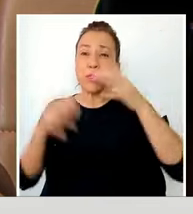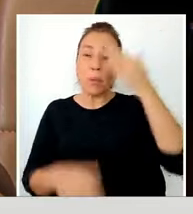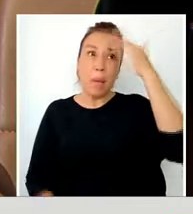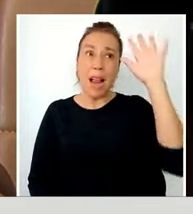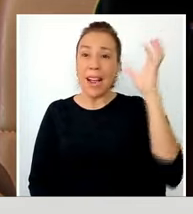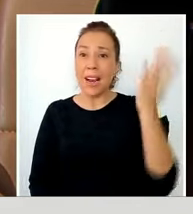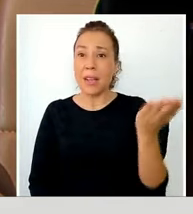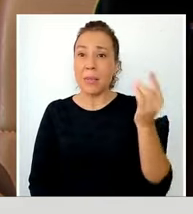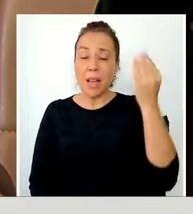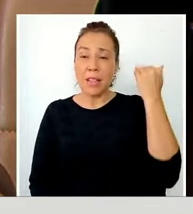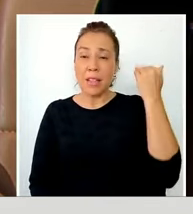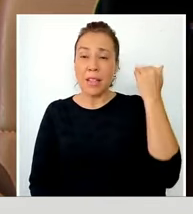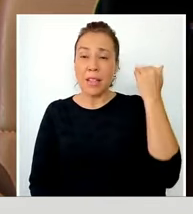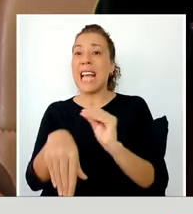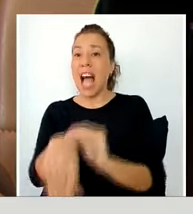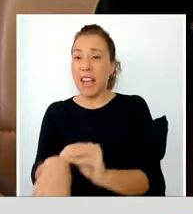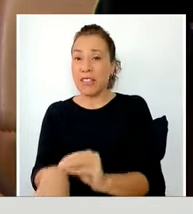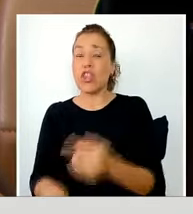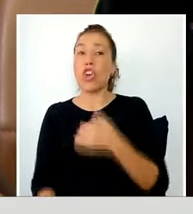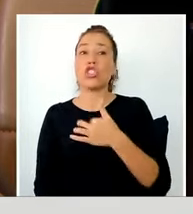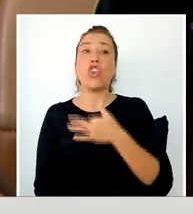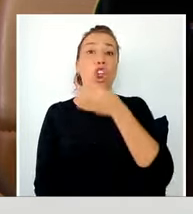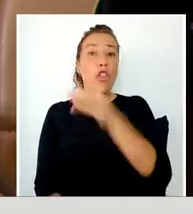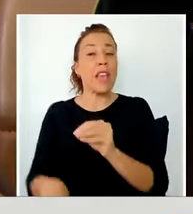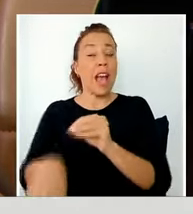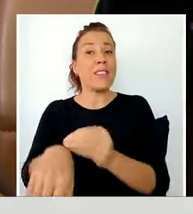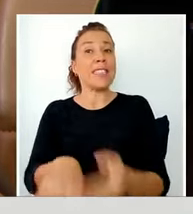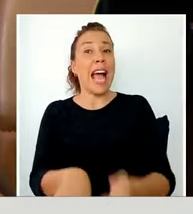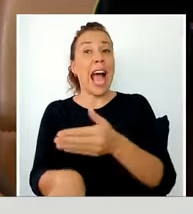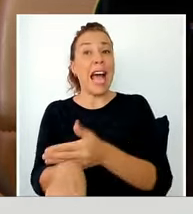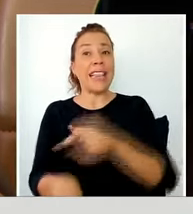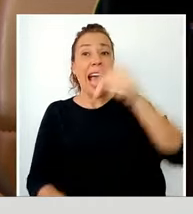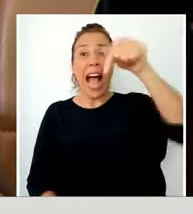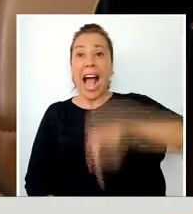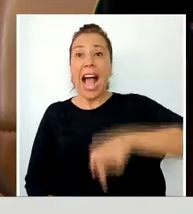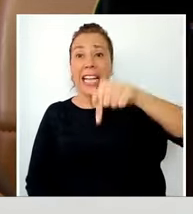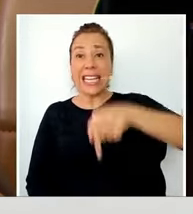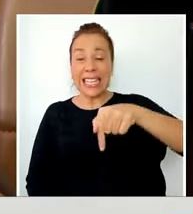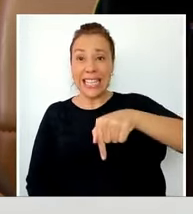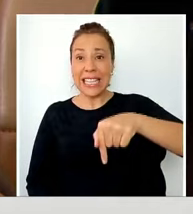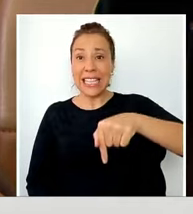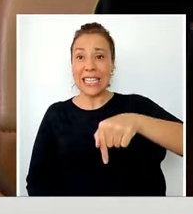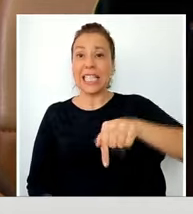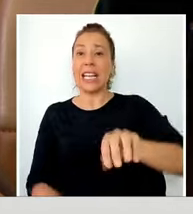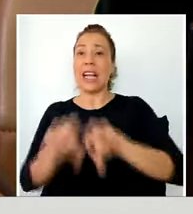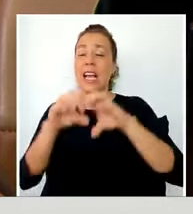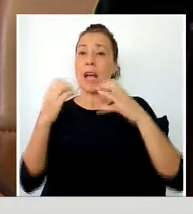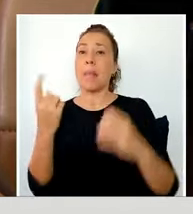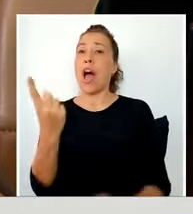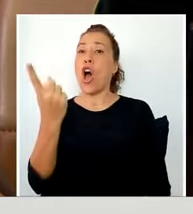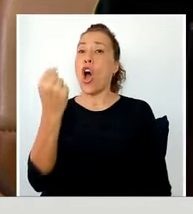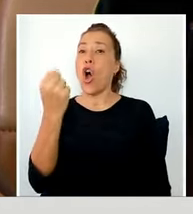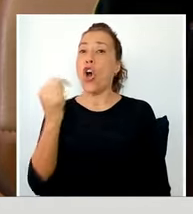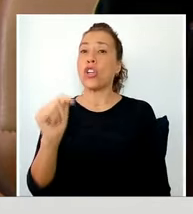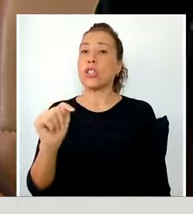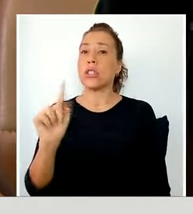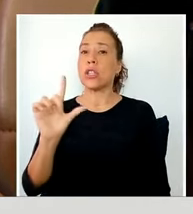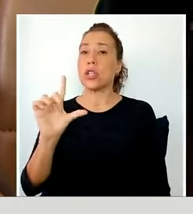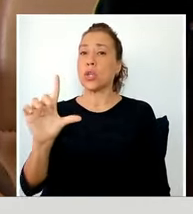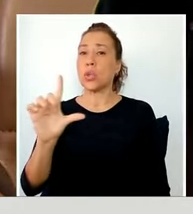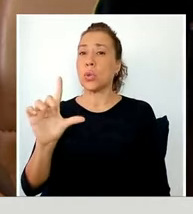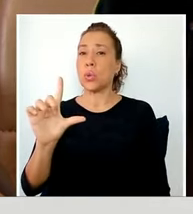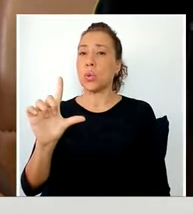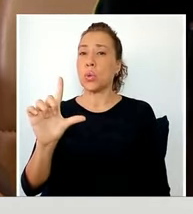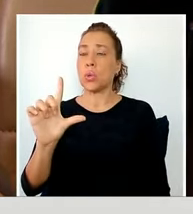lo advertí presidenta en esta testera el 11 de Julio el 11 de Julio